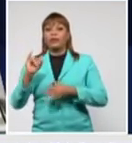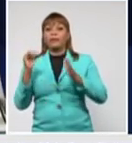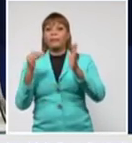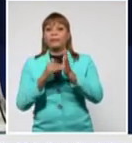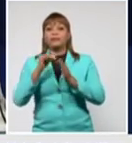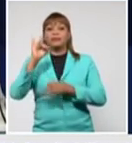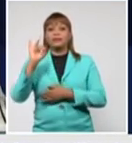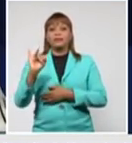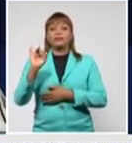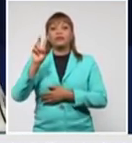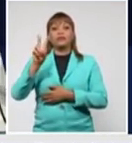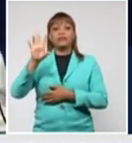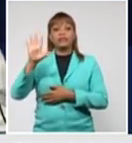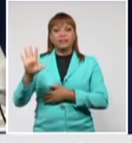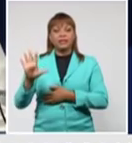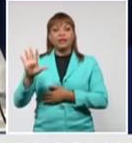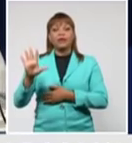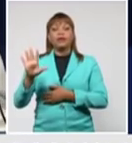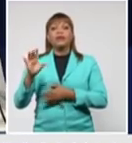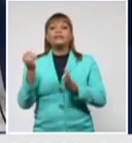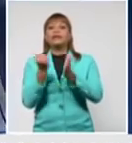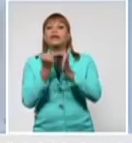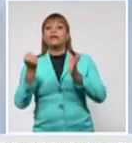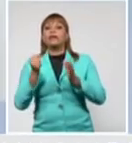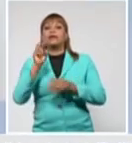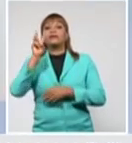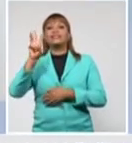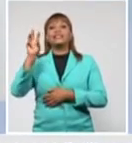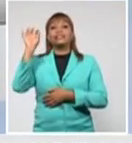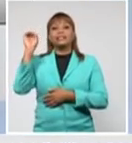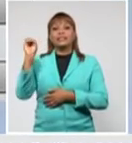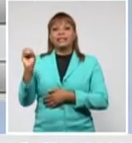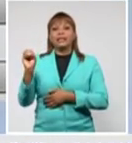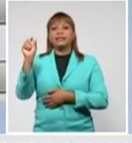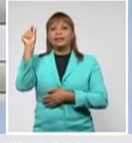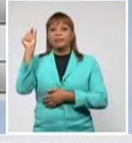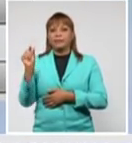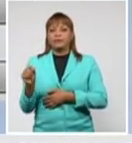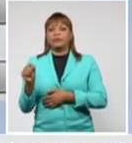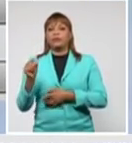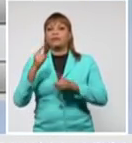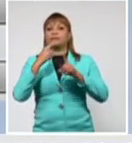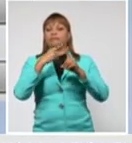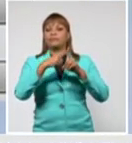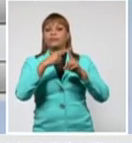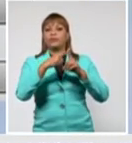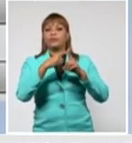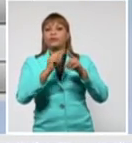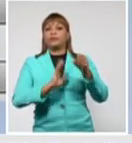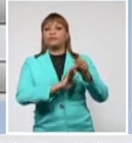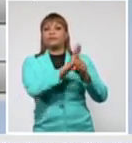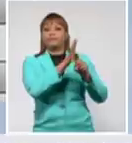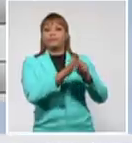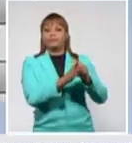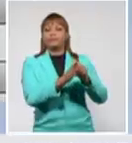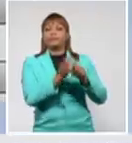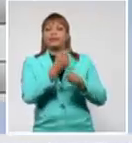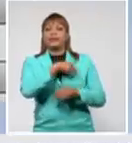6.725 muestras, pues se diagnosticaron 30 personas con la COVID-19 en el día de